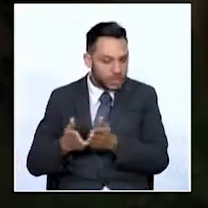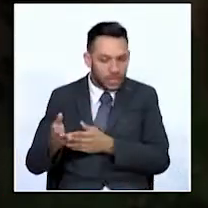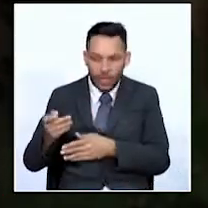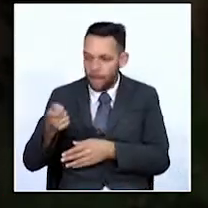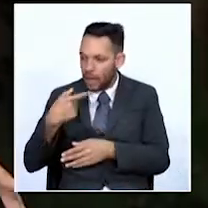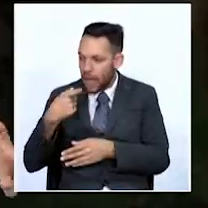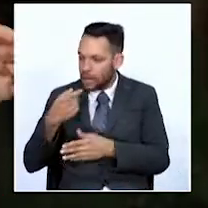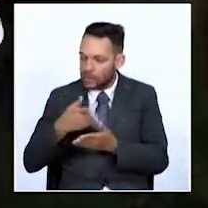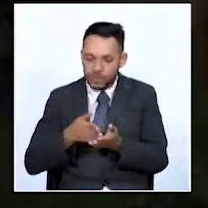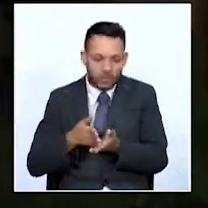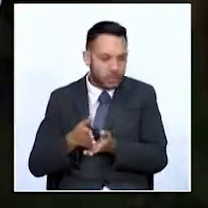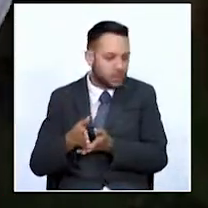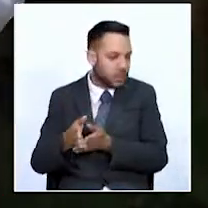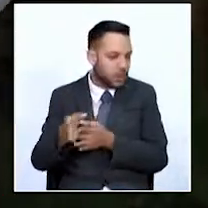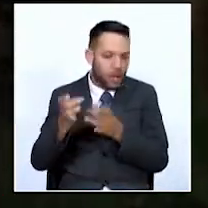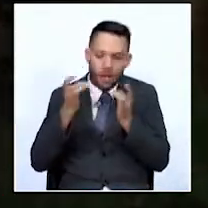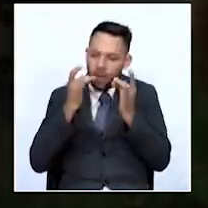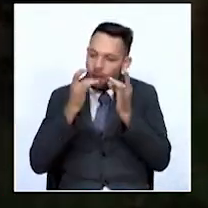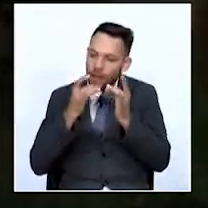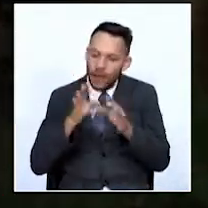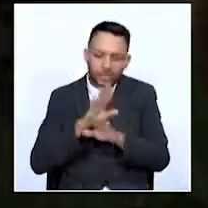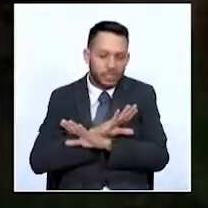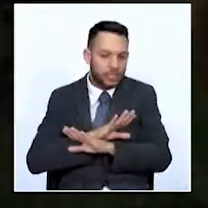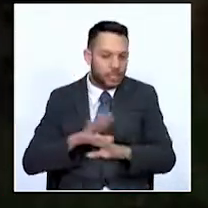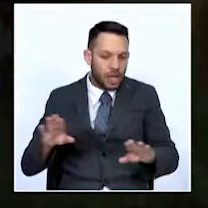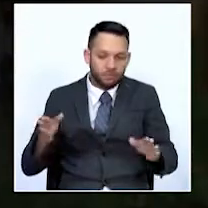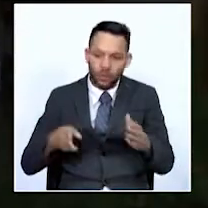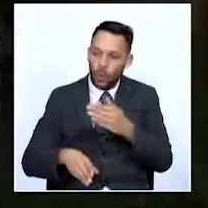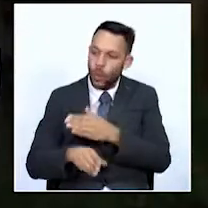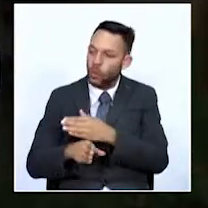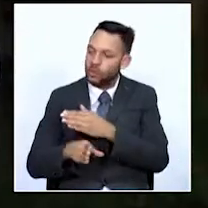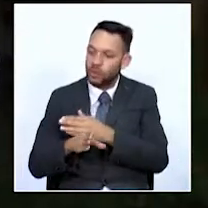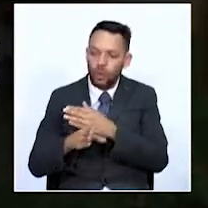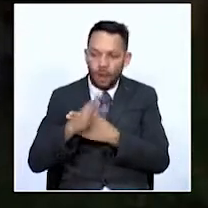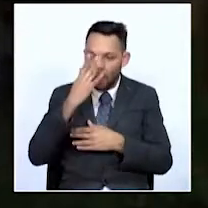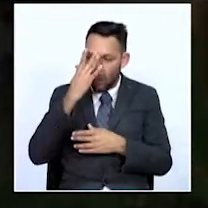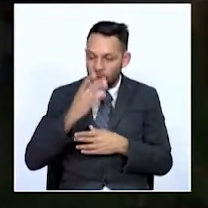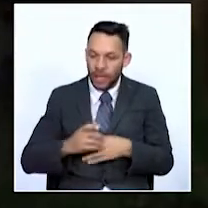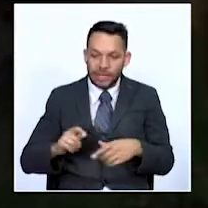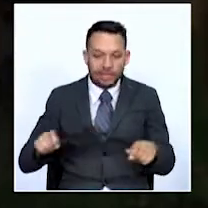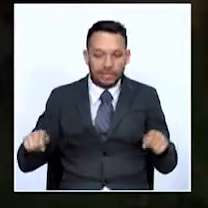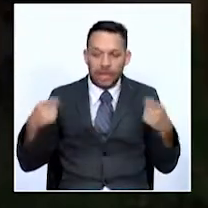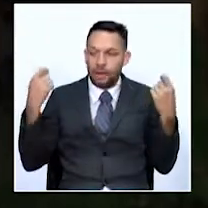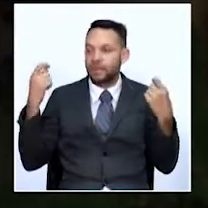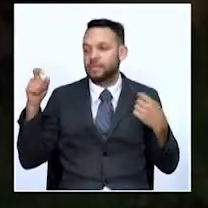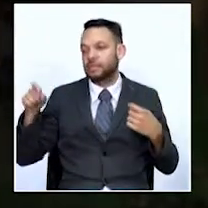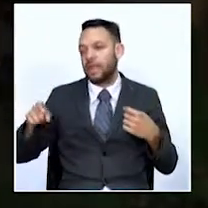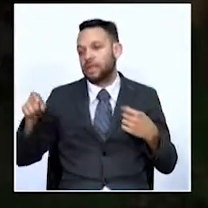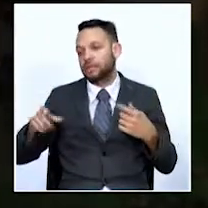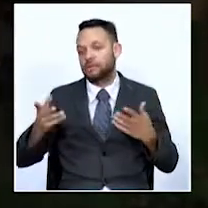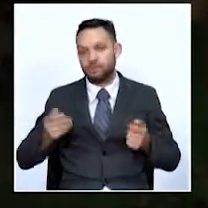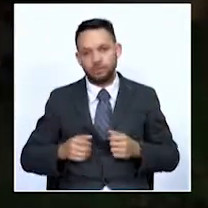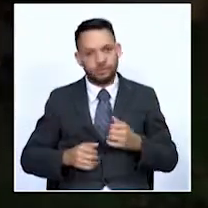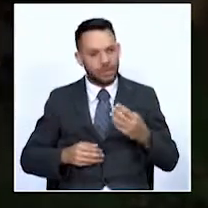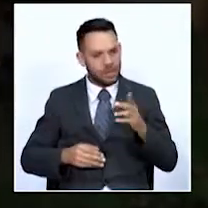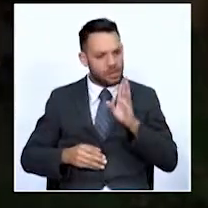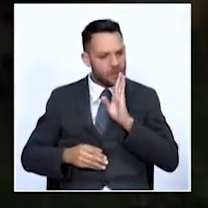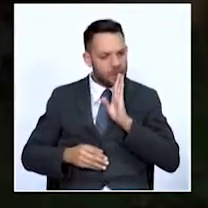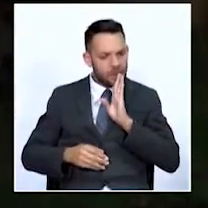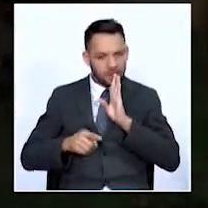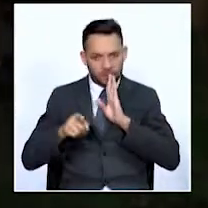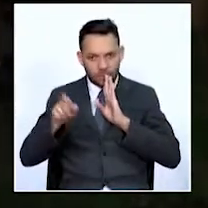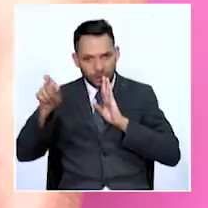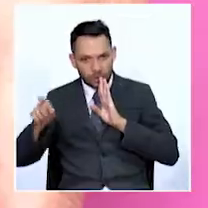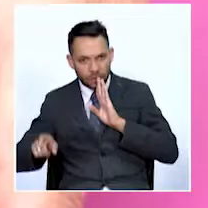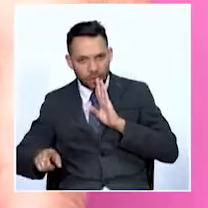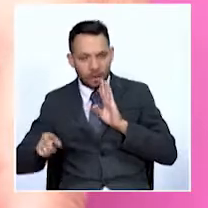vida. Fibromialgia, señora, tiene que tomar esto el resto de la vida. ¿Para quién? ¿Para el que nada más maneja este tipo de